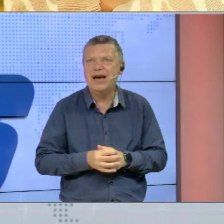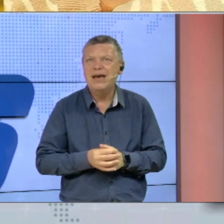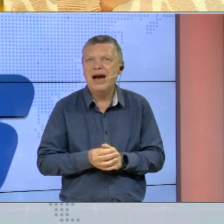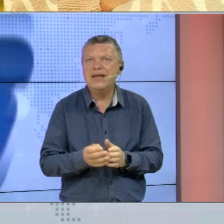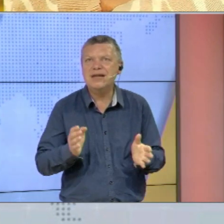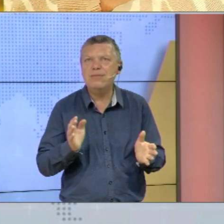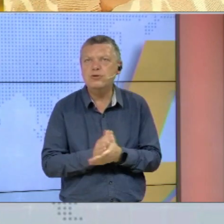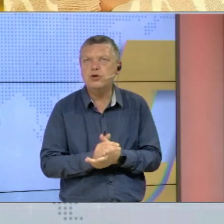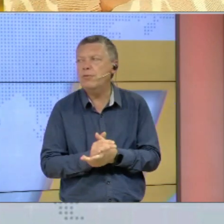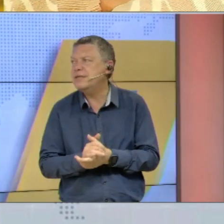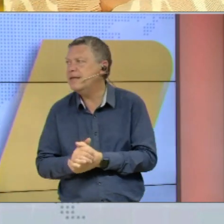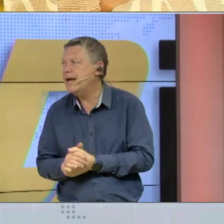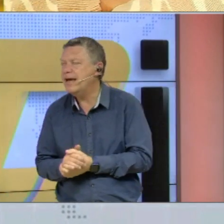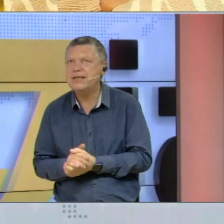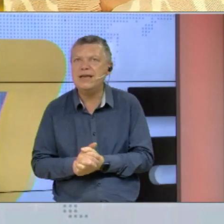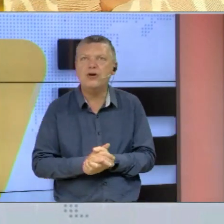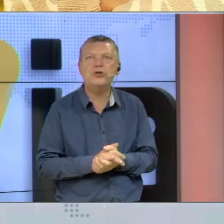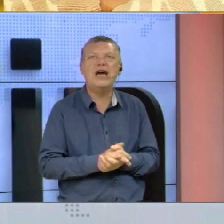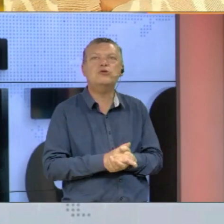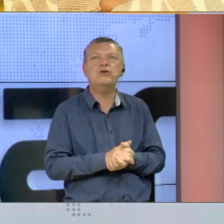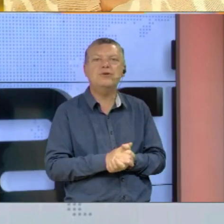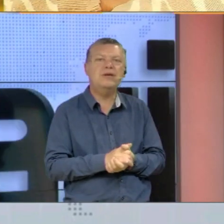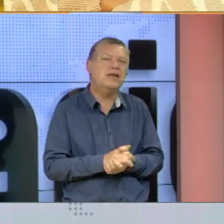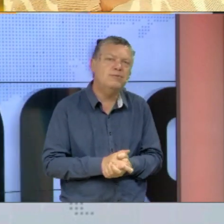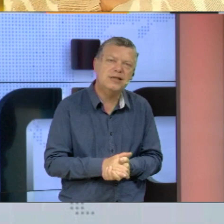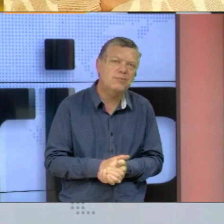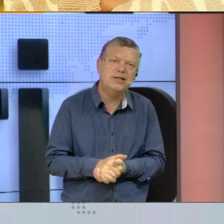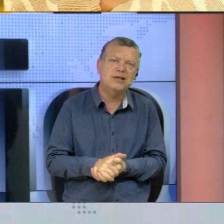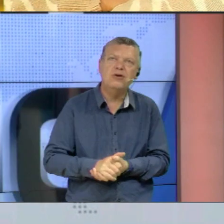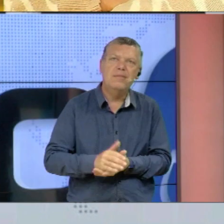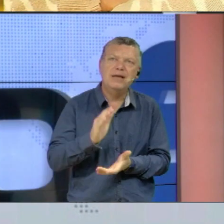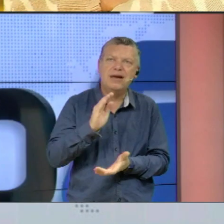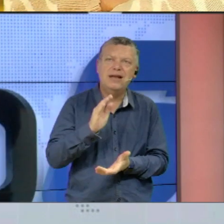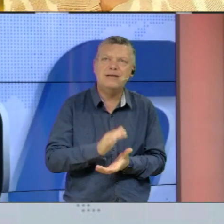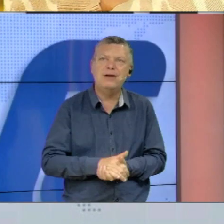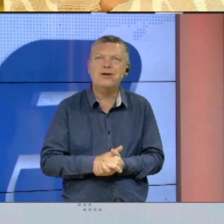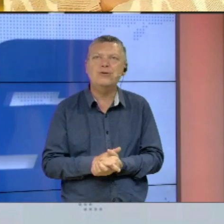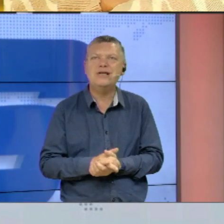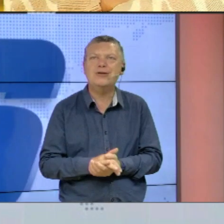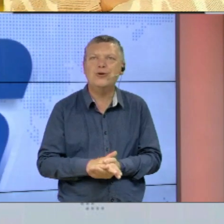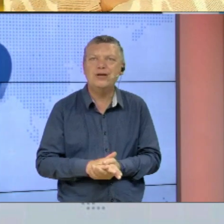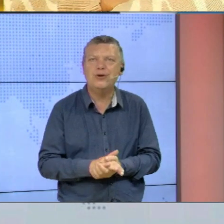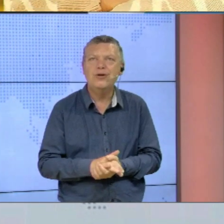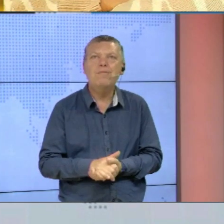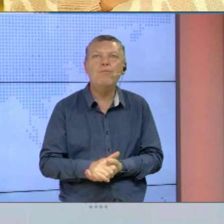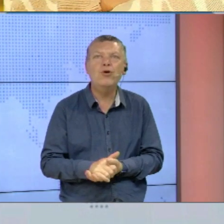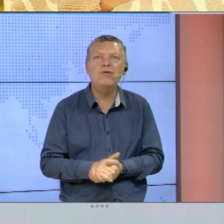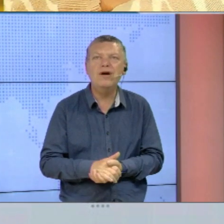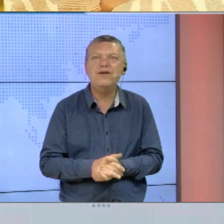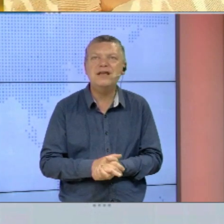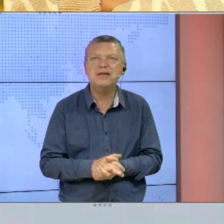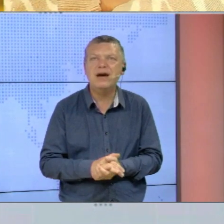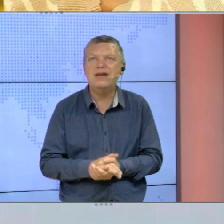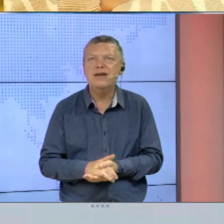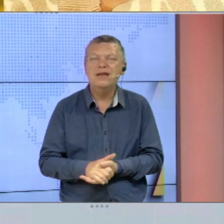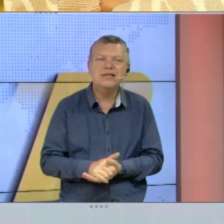localidad. Agradecerle mucho, Presidenta, este contacto, y seguramente la vamos a estar molestando más adelante para ver cómo sigue todo esto. Muy buen fin